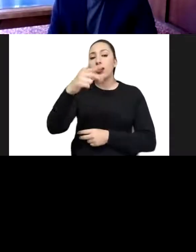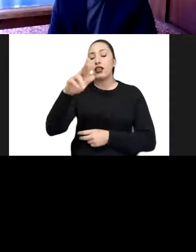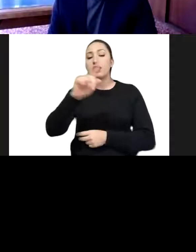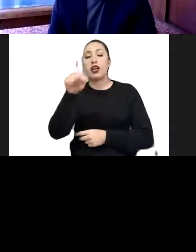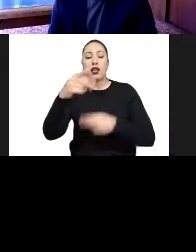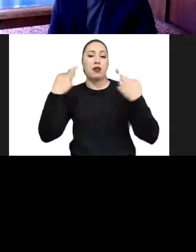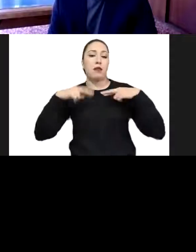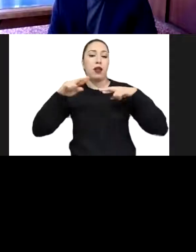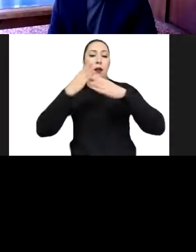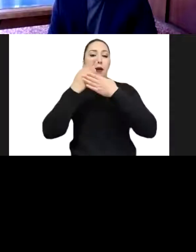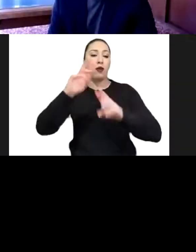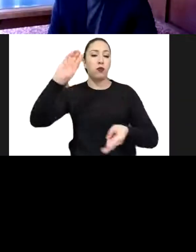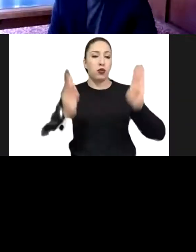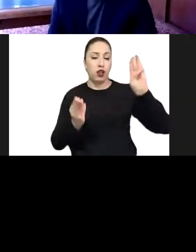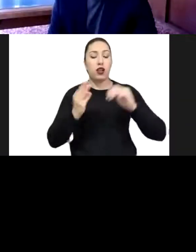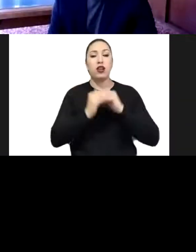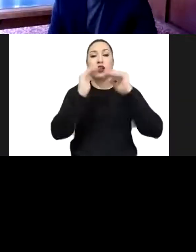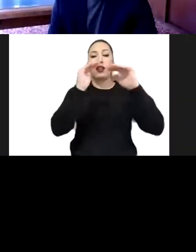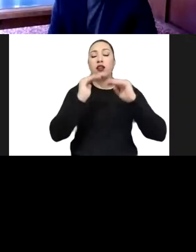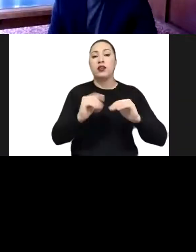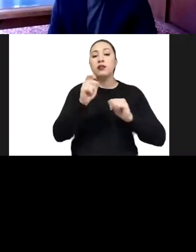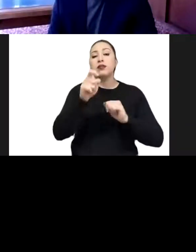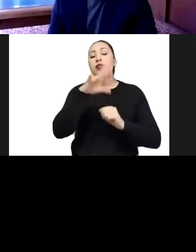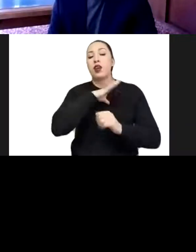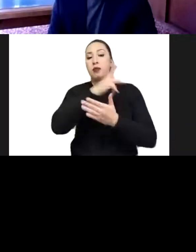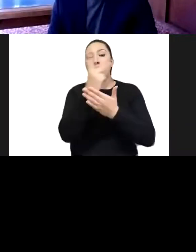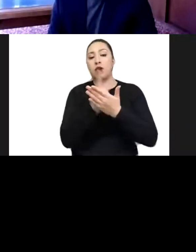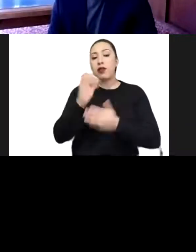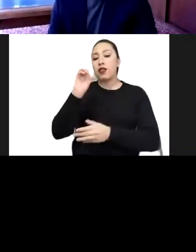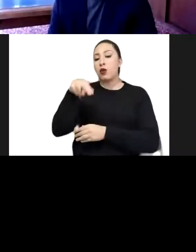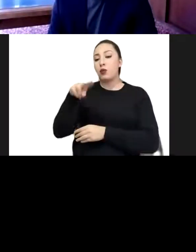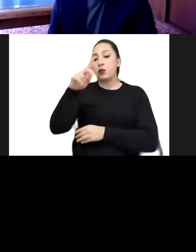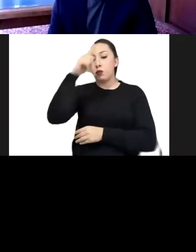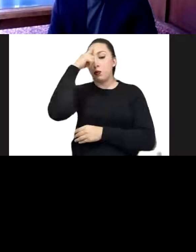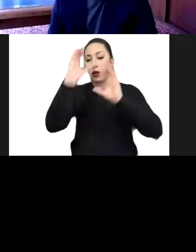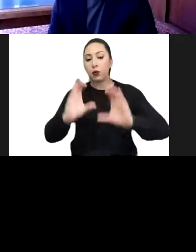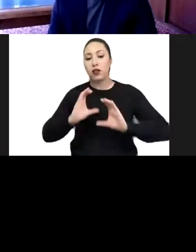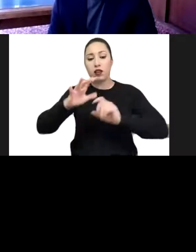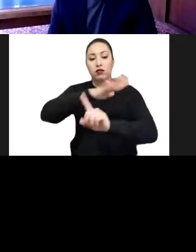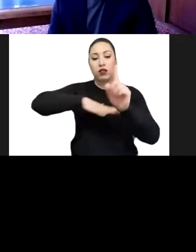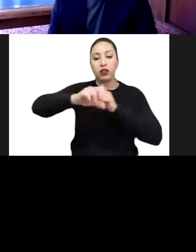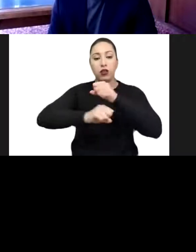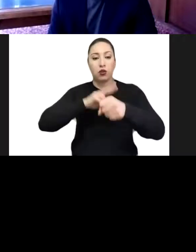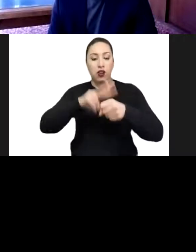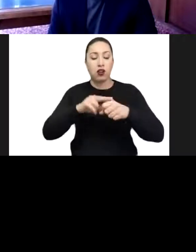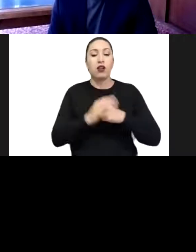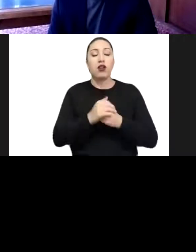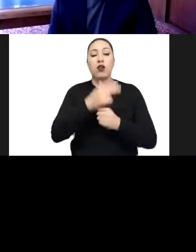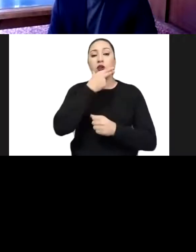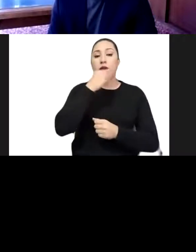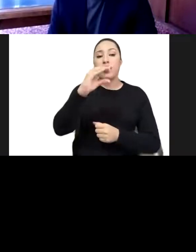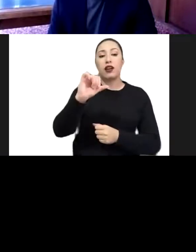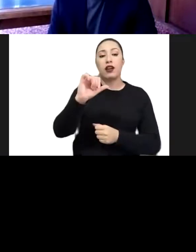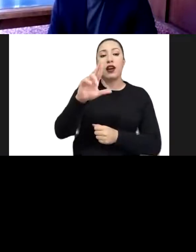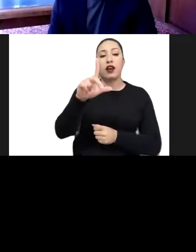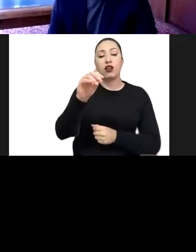Dolores Barrientos Alemán, del Programa de las Naciones Unidas para el Medio Ambiente, Carlos Iván Samayoa Arias,